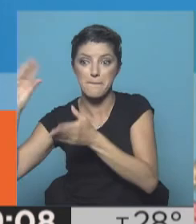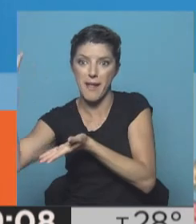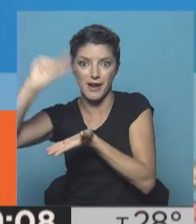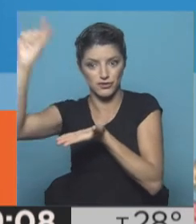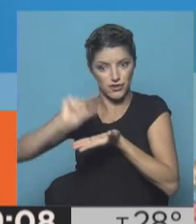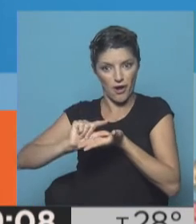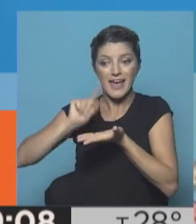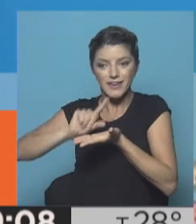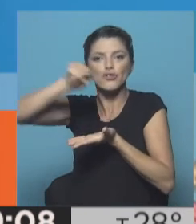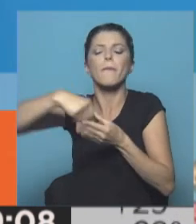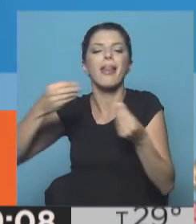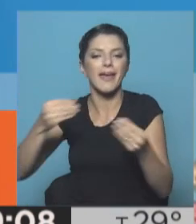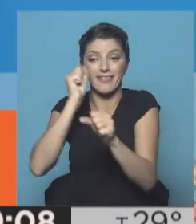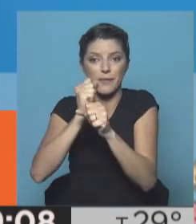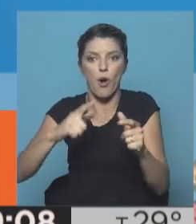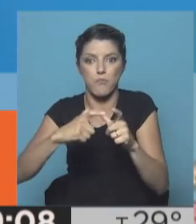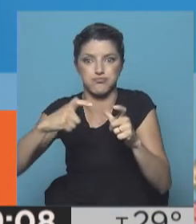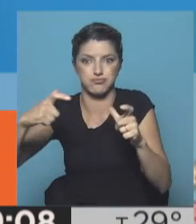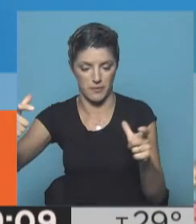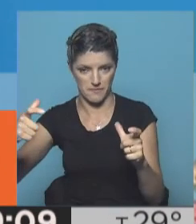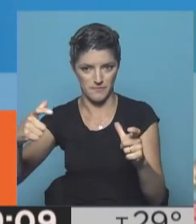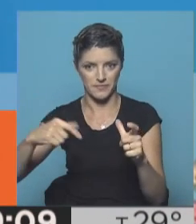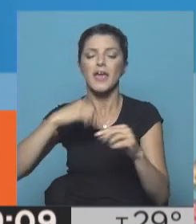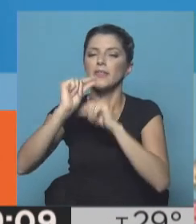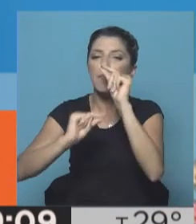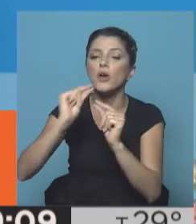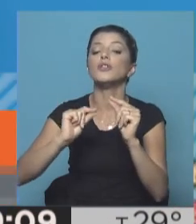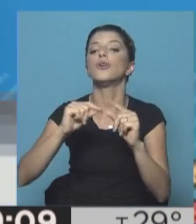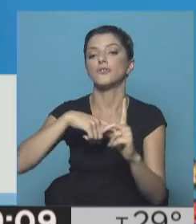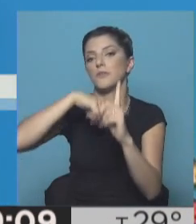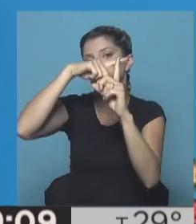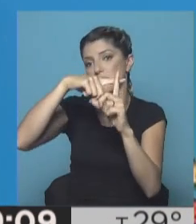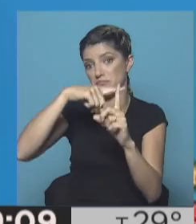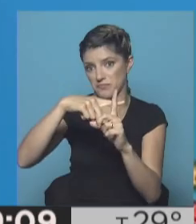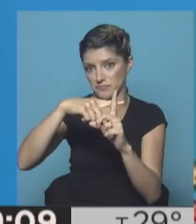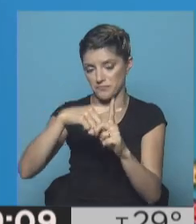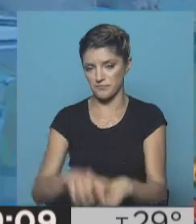más empleo, y va a ir provocando un resultado positivo en la reducción de la pobreza.